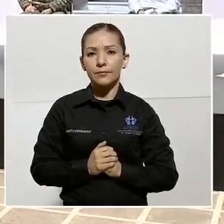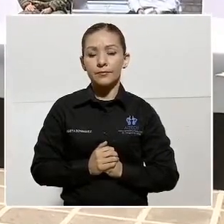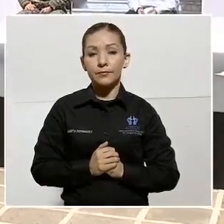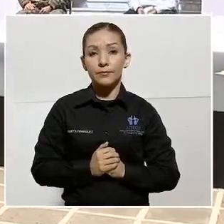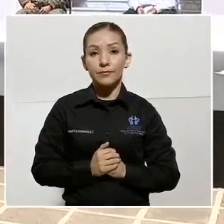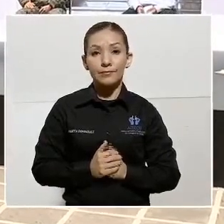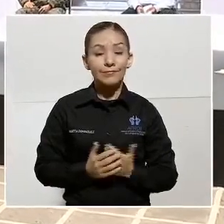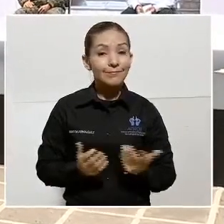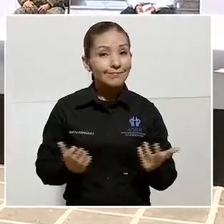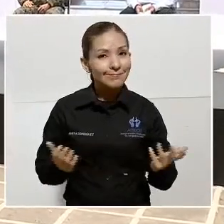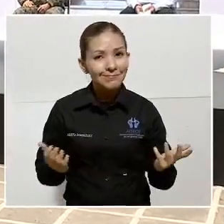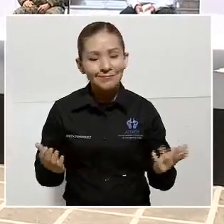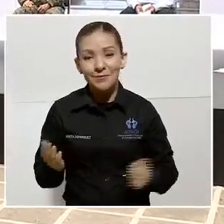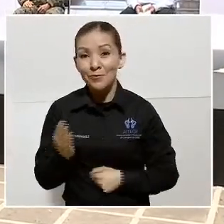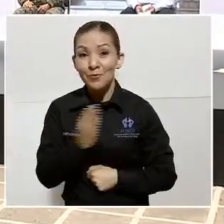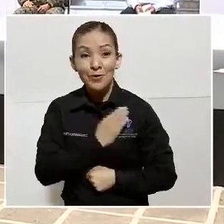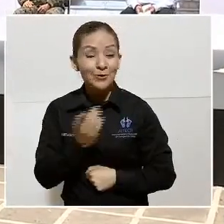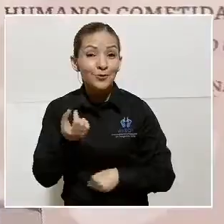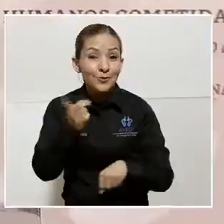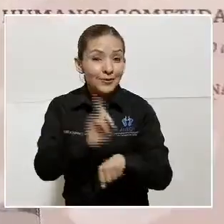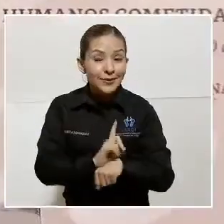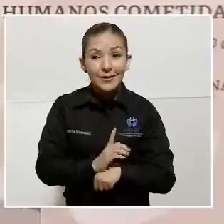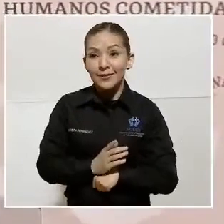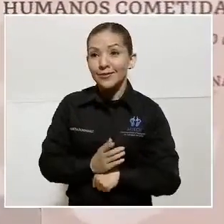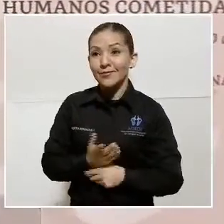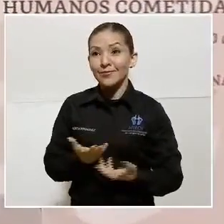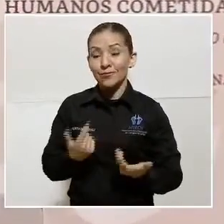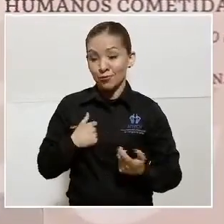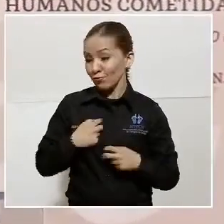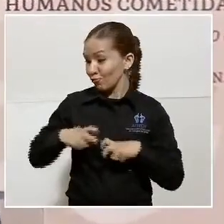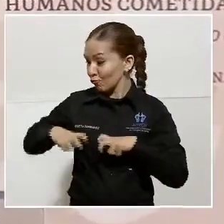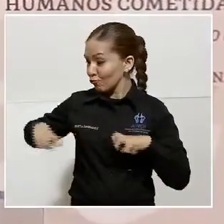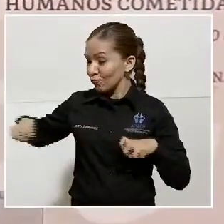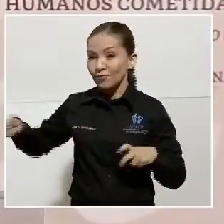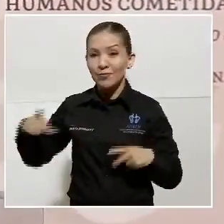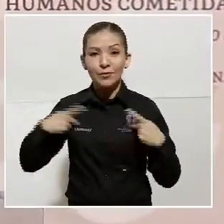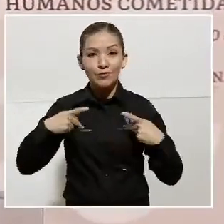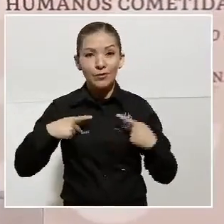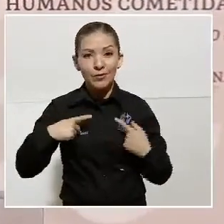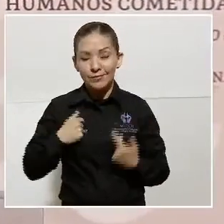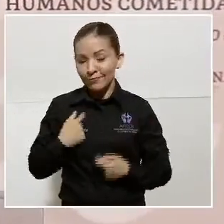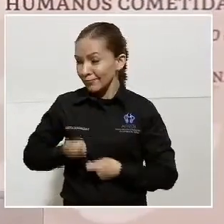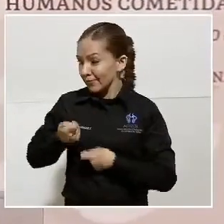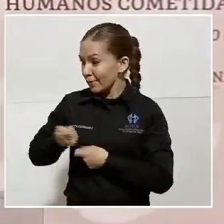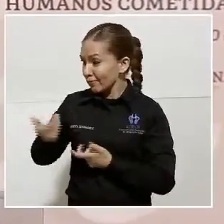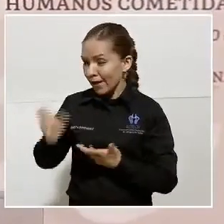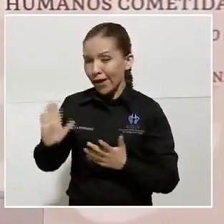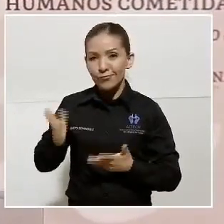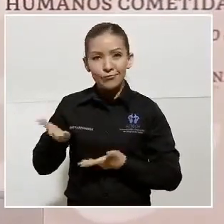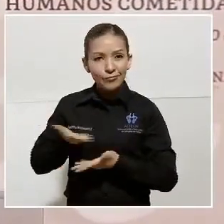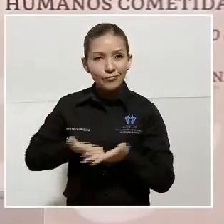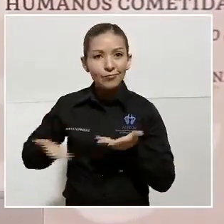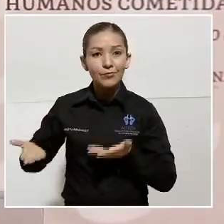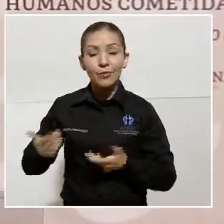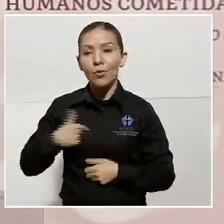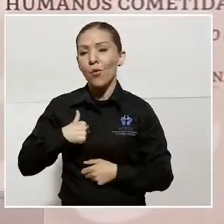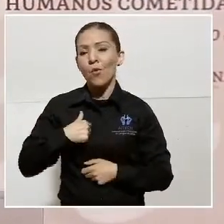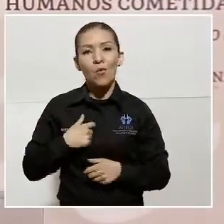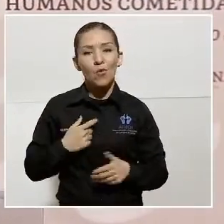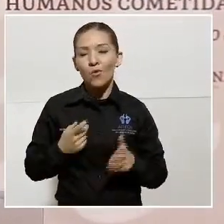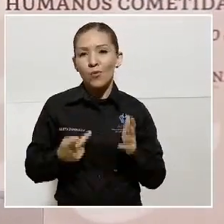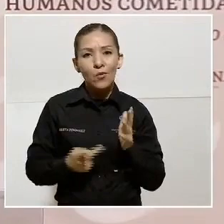Muy buenos días. Saludo al Presidium que ya fue debidamente presentado y agradezco de nuevo de